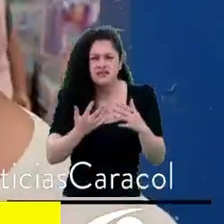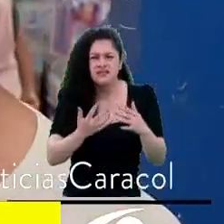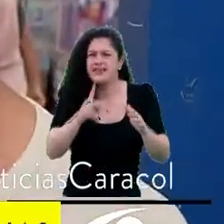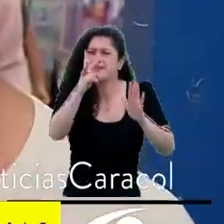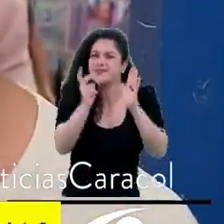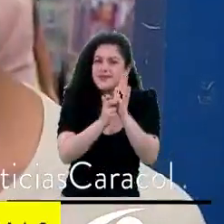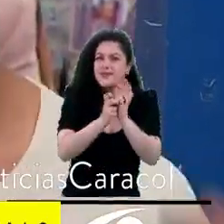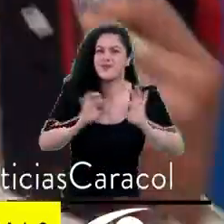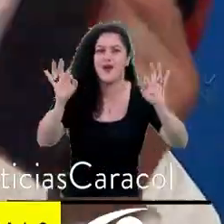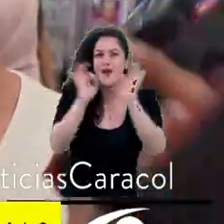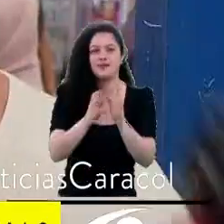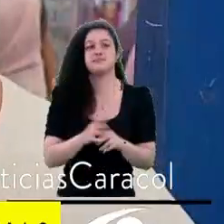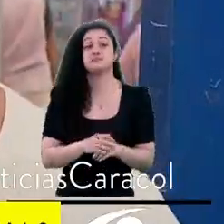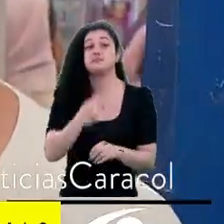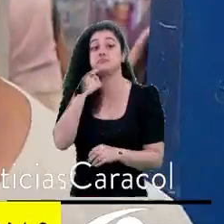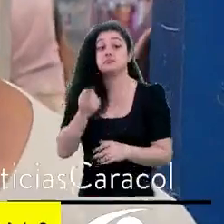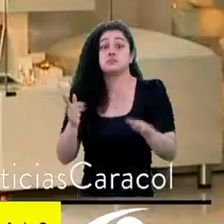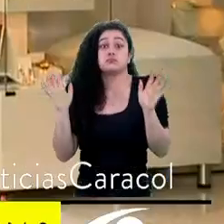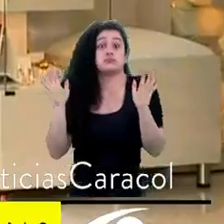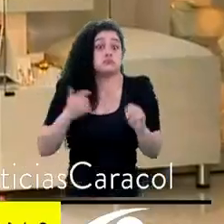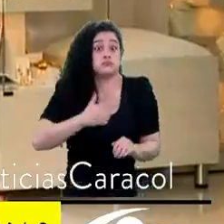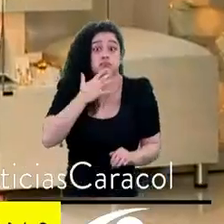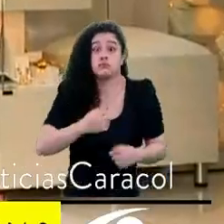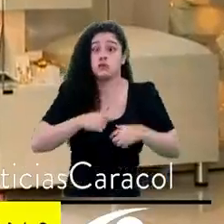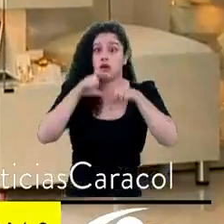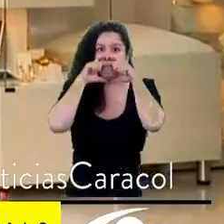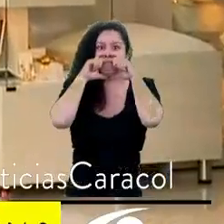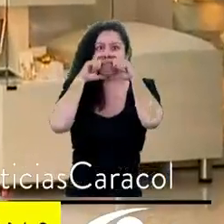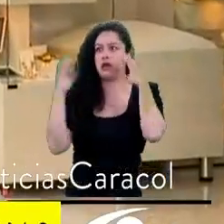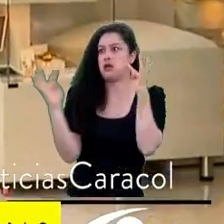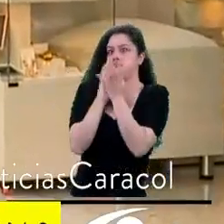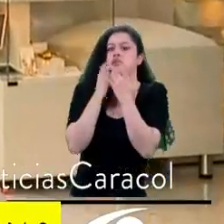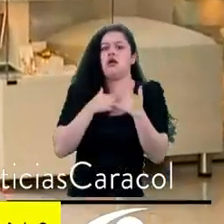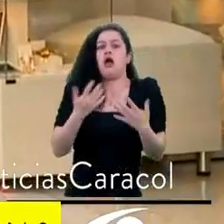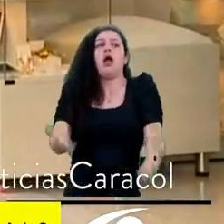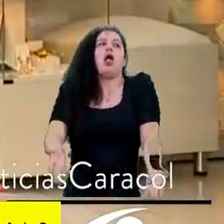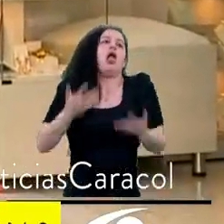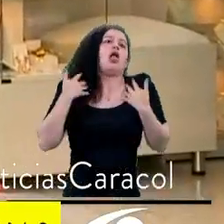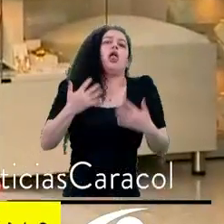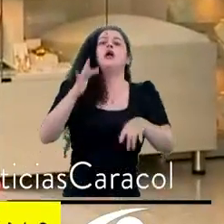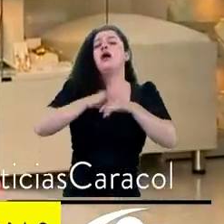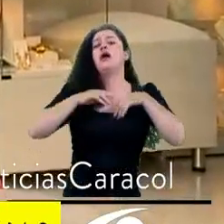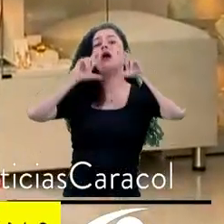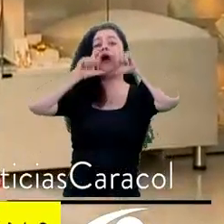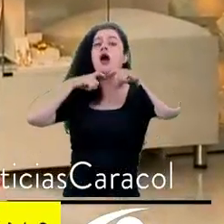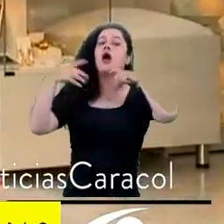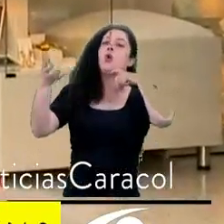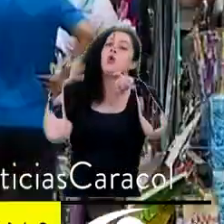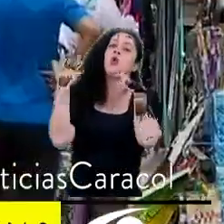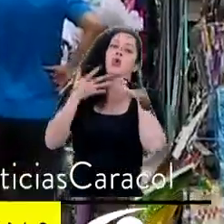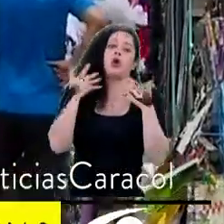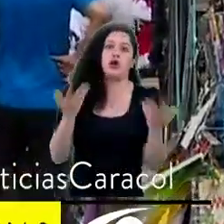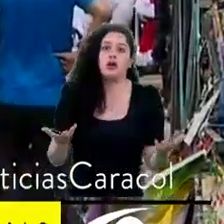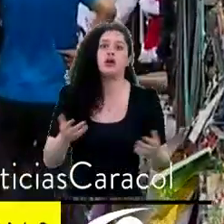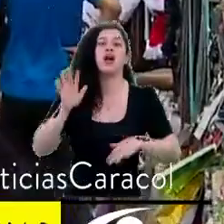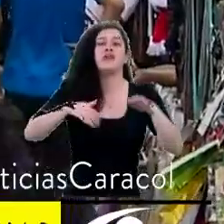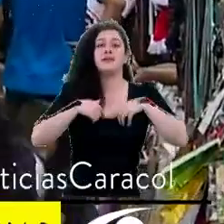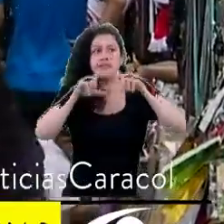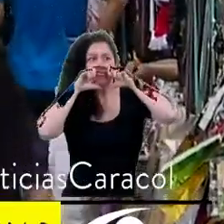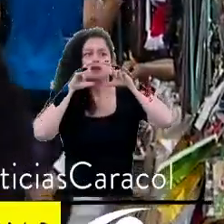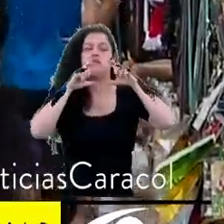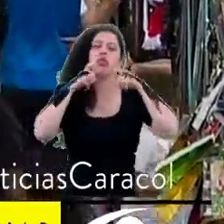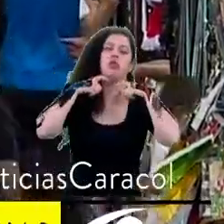no, está haciendo calor y eso también es muy sofocante. Después de un año de altos picos de contagios con COVID, fallecimientos y